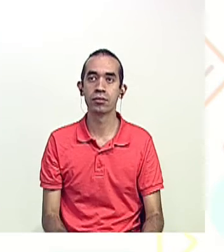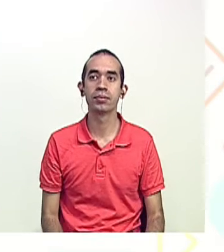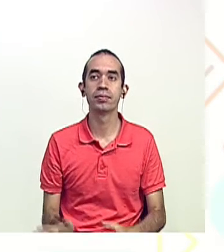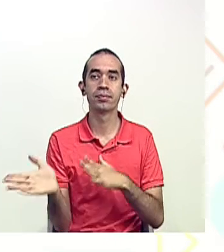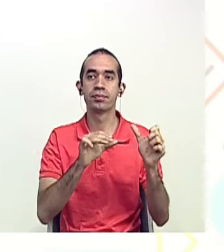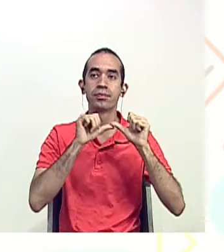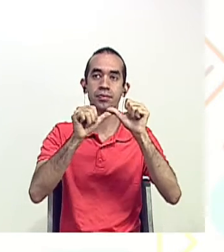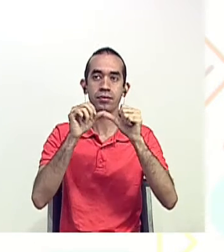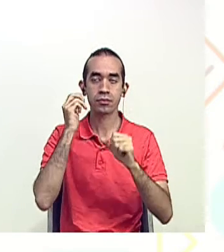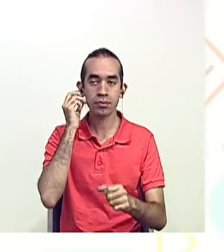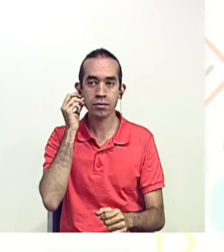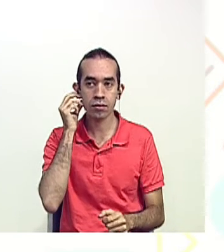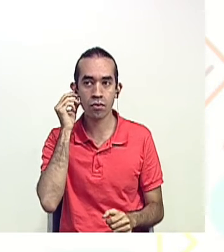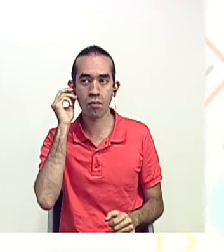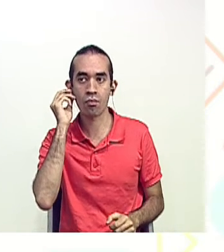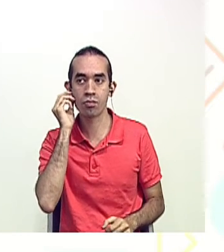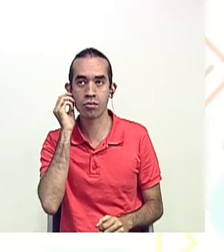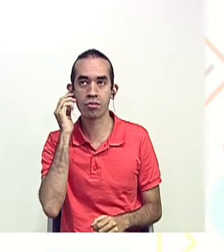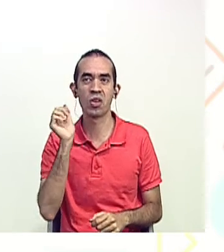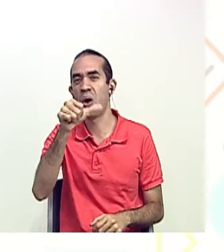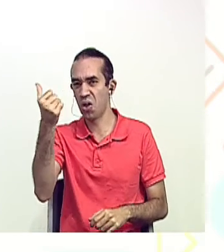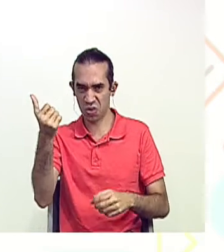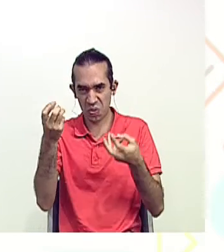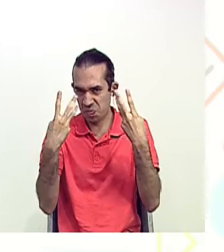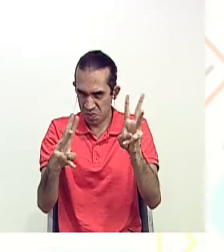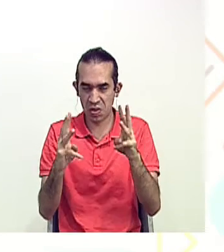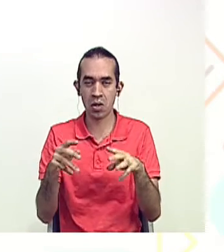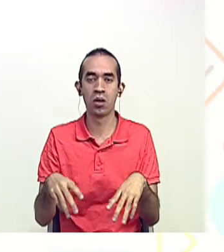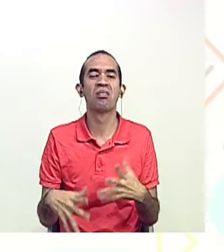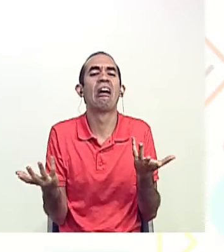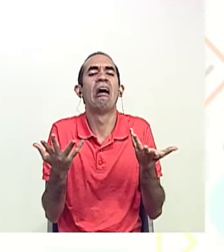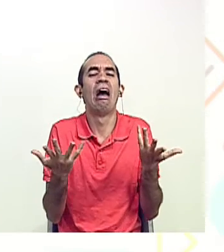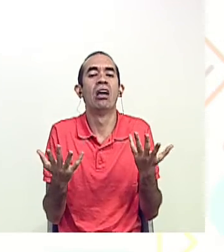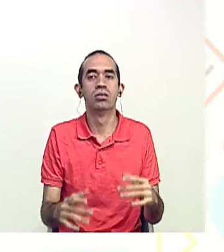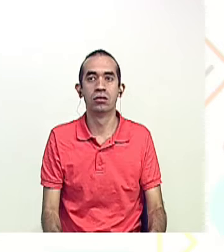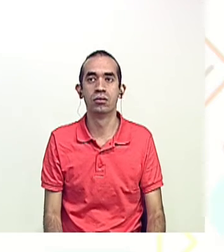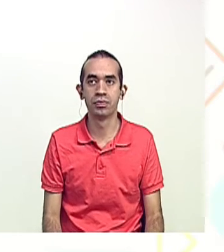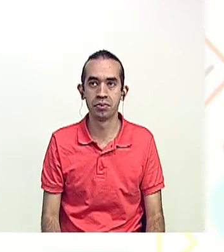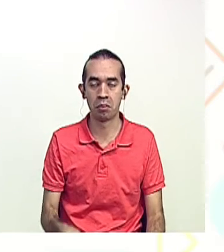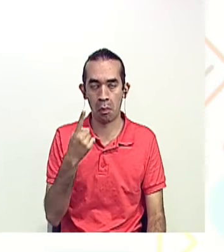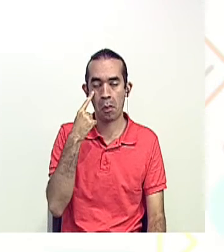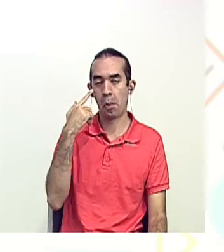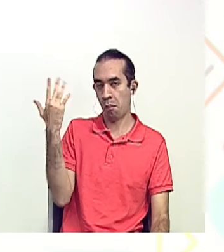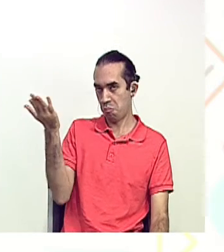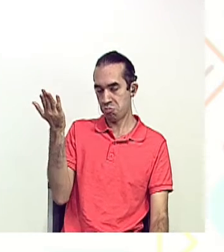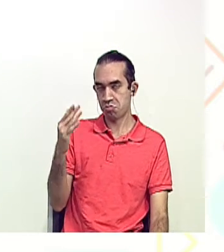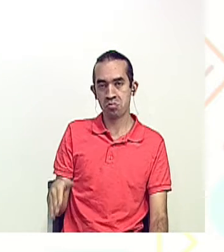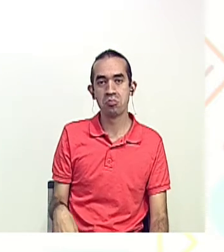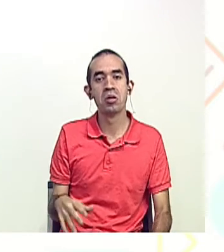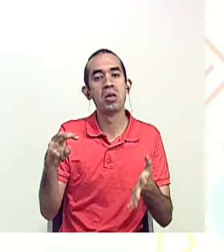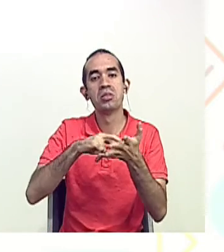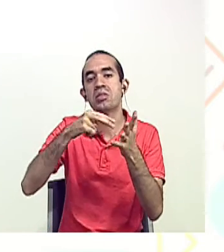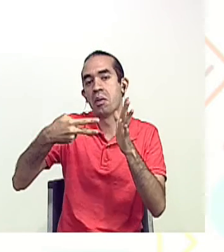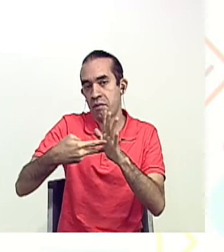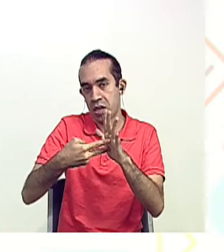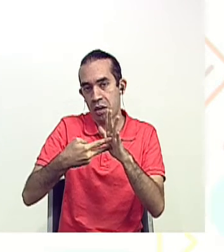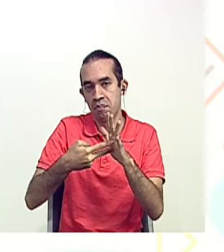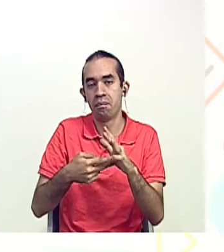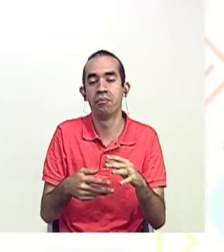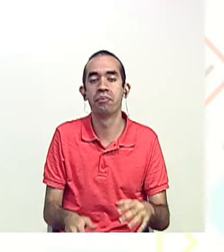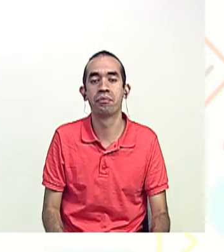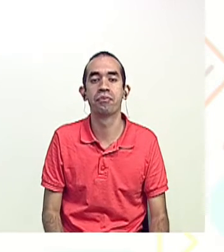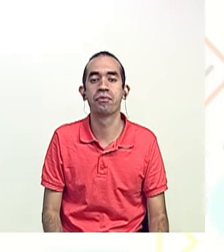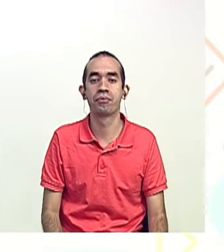El siguiente método se llama agrupación de términos. En el caso de agrupación de términos, encontraremos